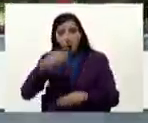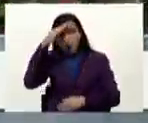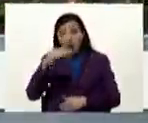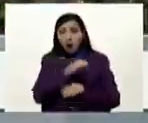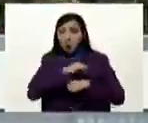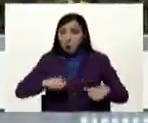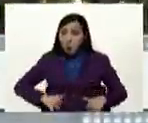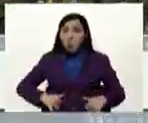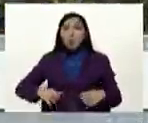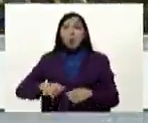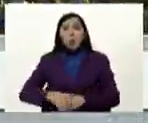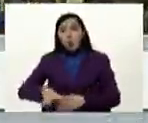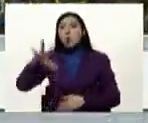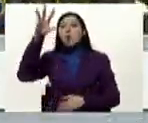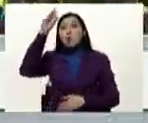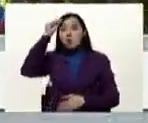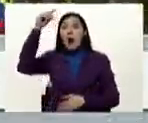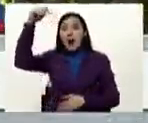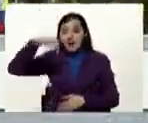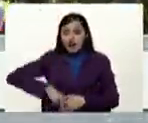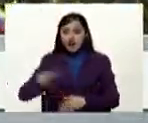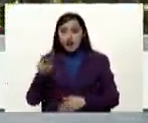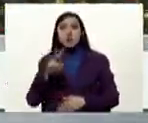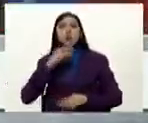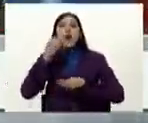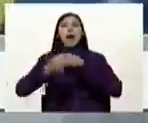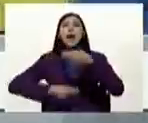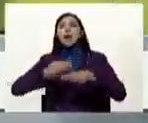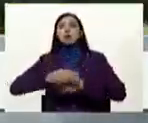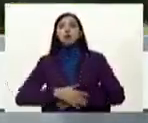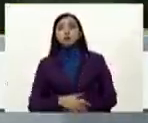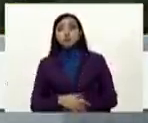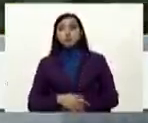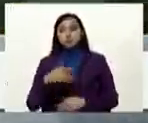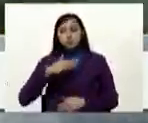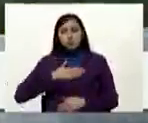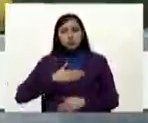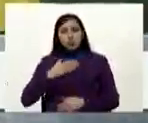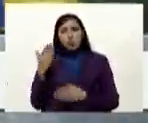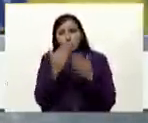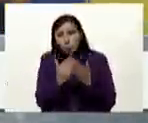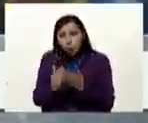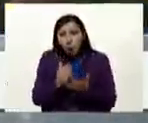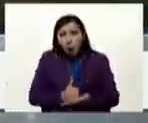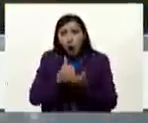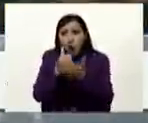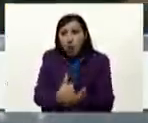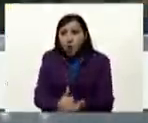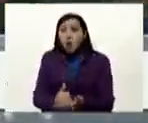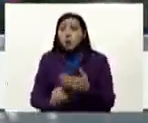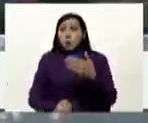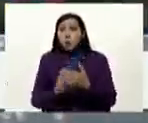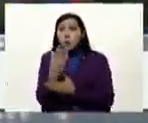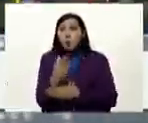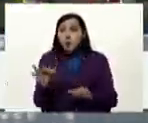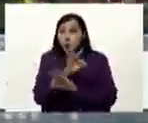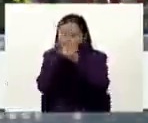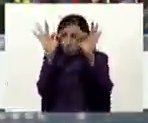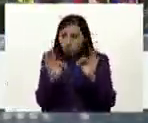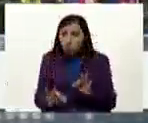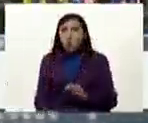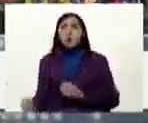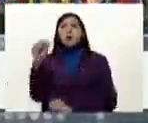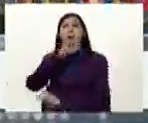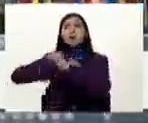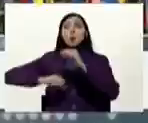de Venezuela, Made in Venezuela. He estudiado a fondo y he ayudado a la creación del método táctico de